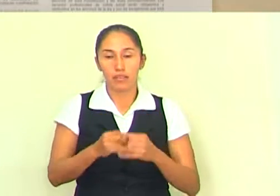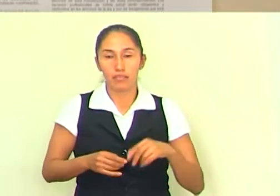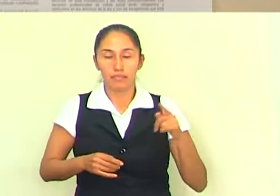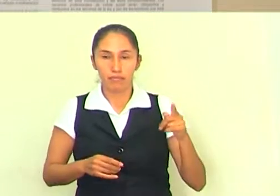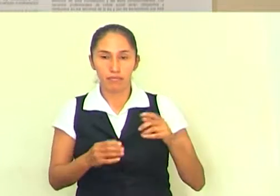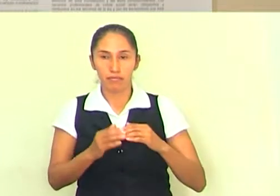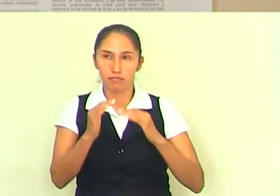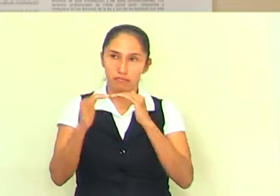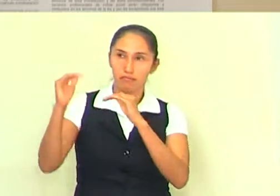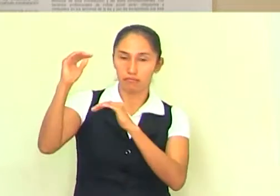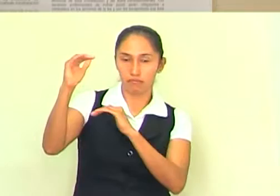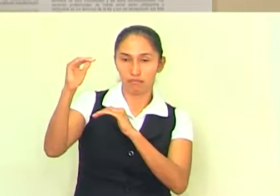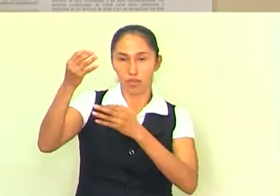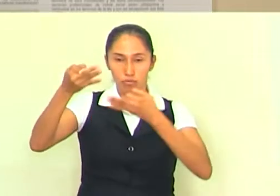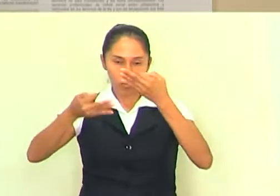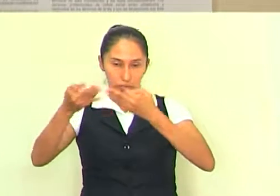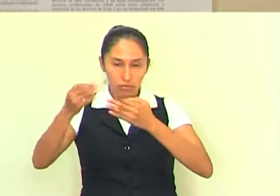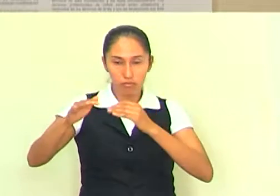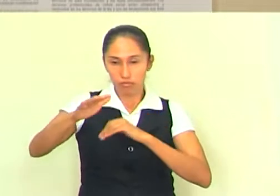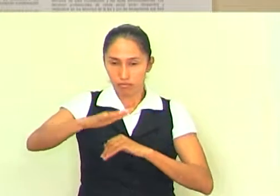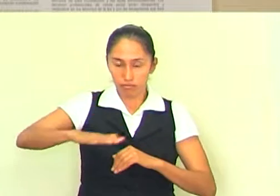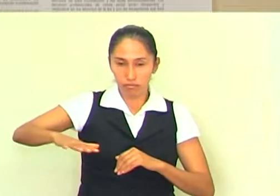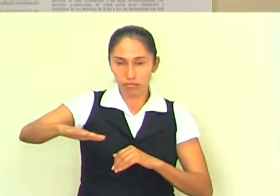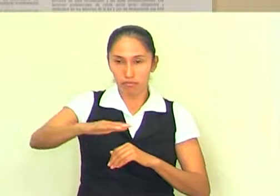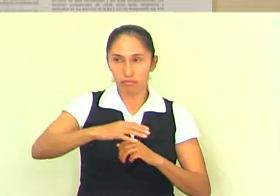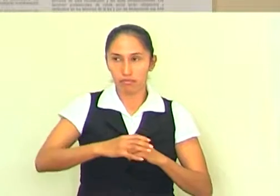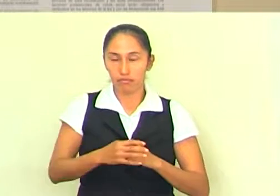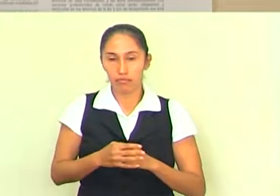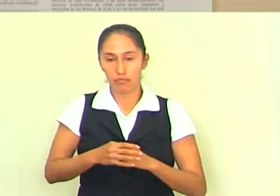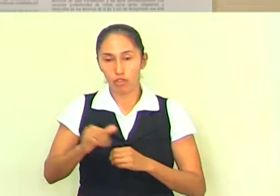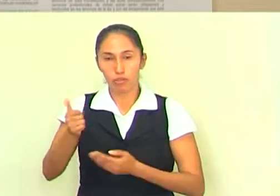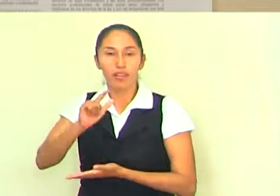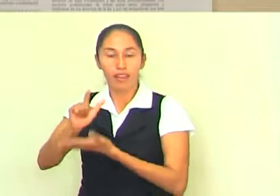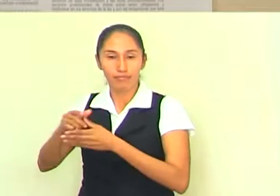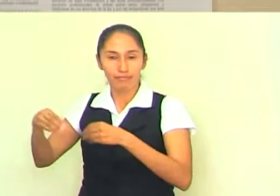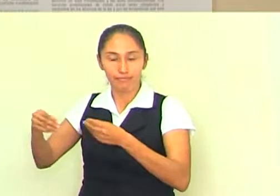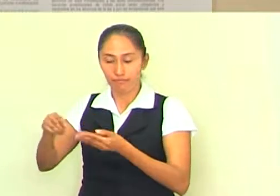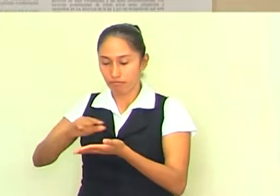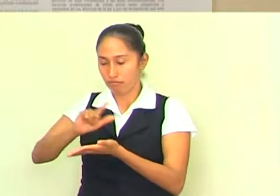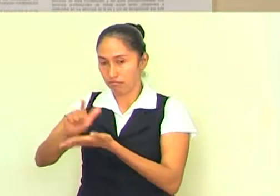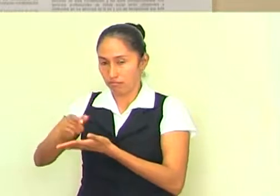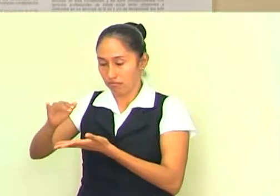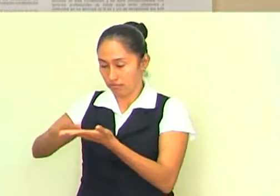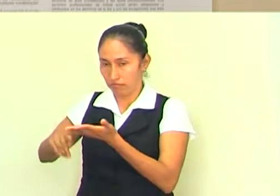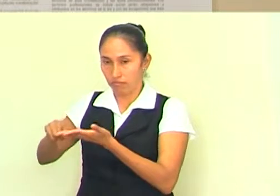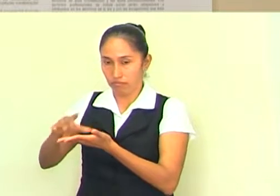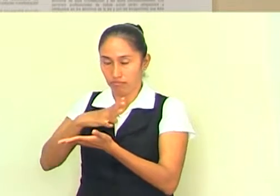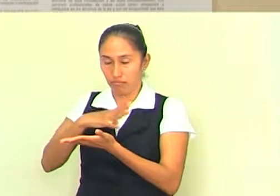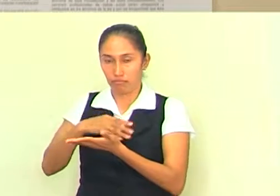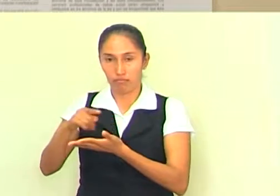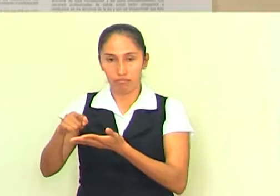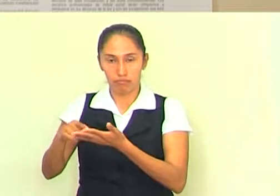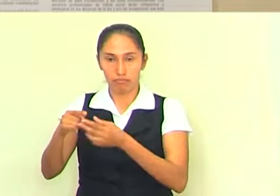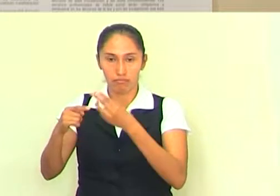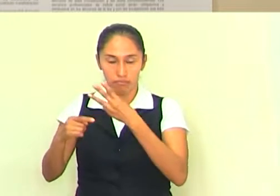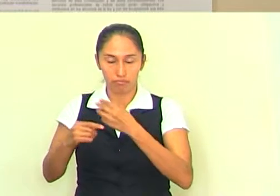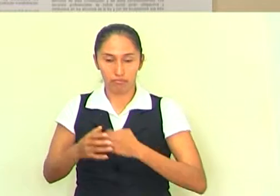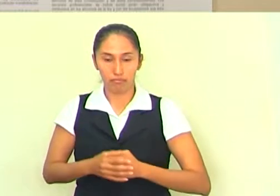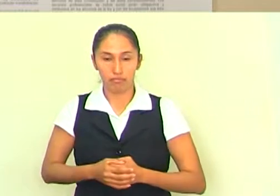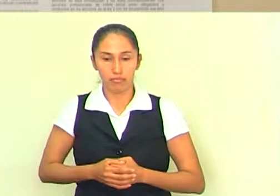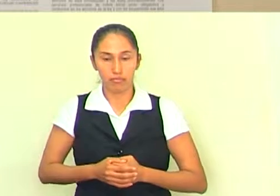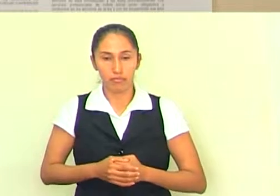el judicial, deberían de velar para que siempre haya un progreso en el